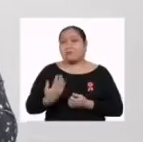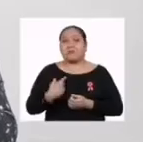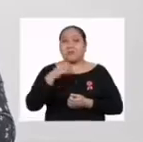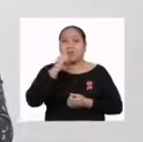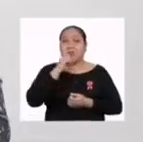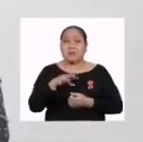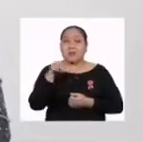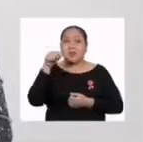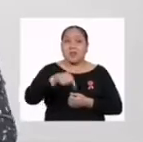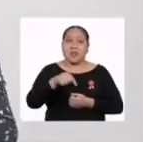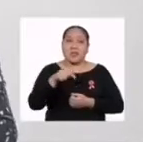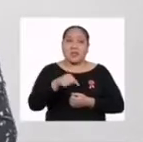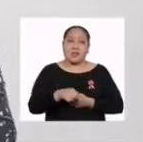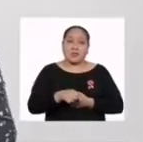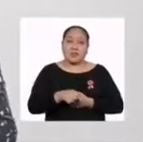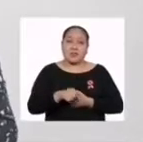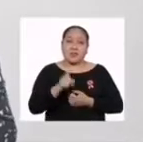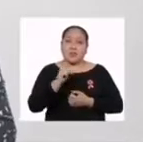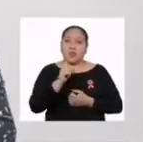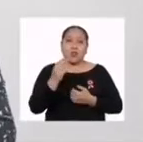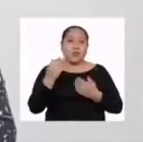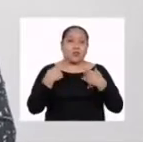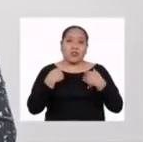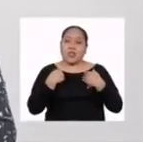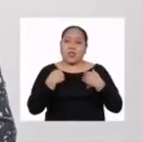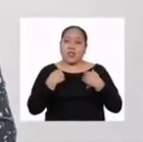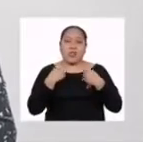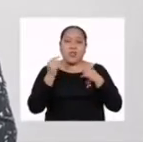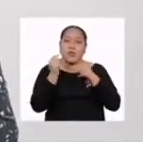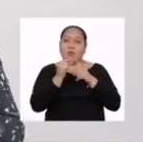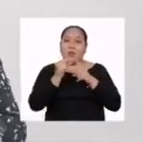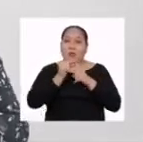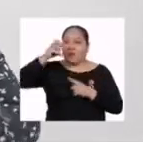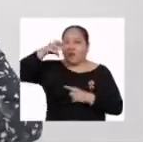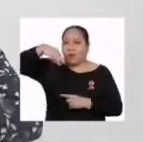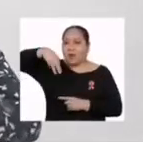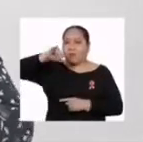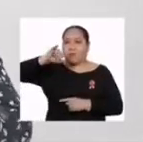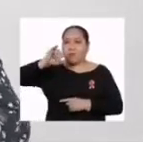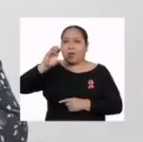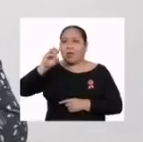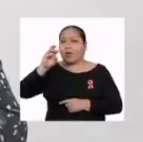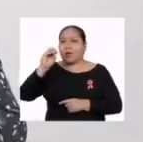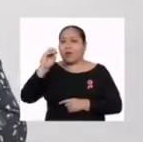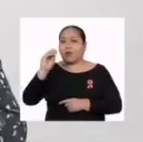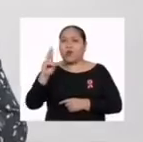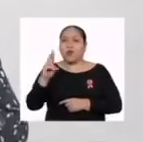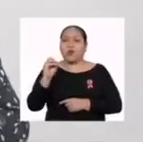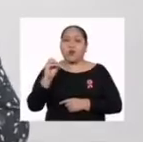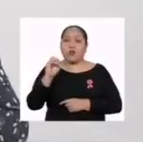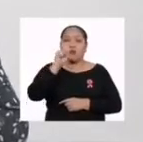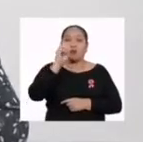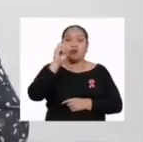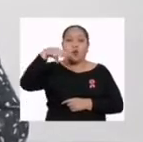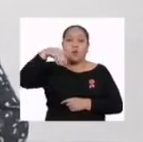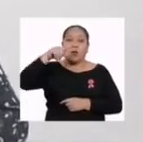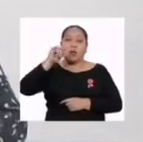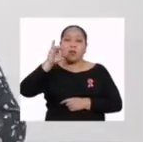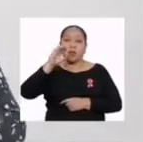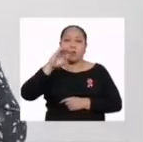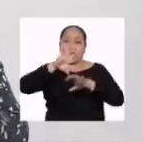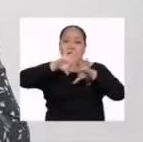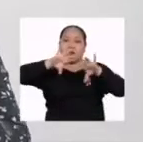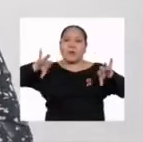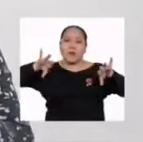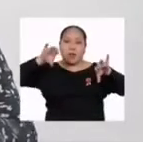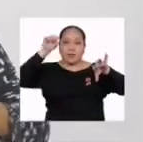que este no tiene la palabra microsomático. Tenemos que descomponerla, quedaría así,